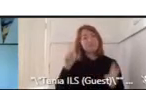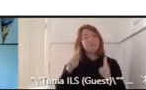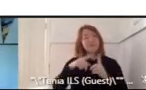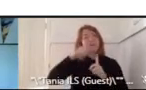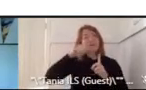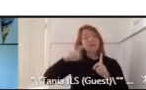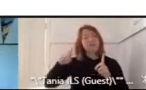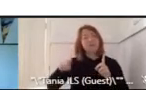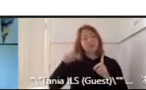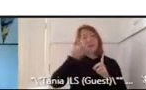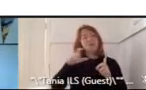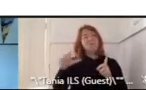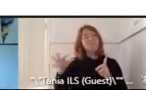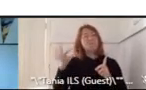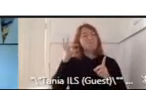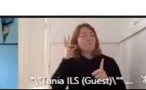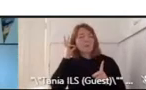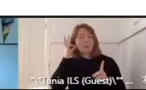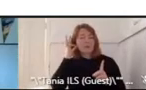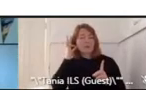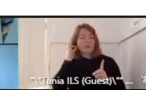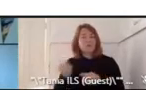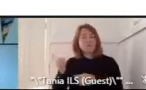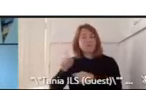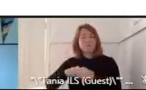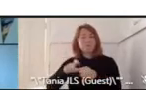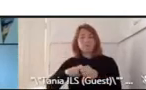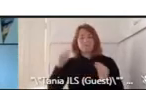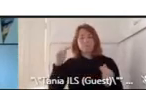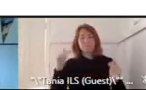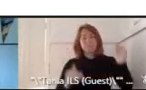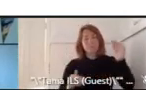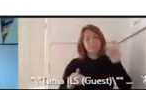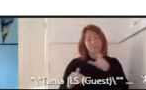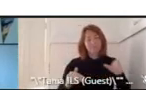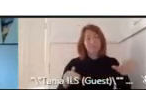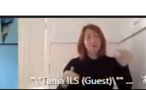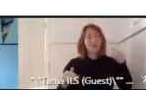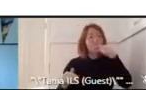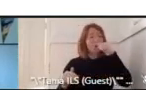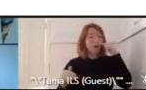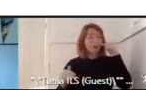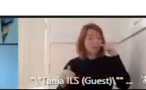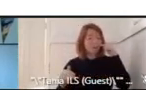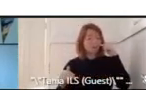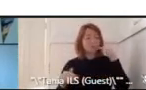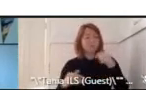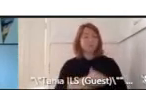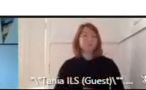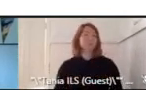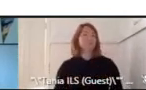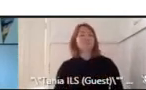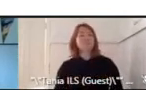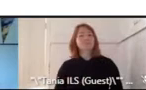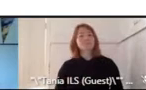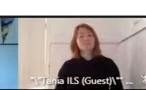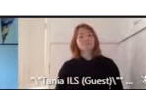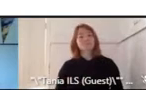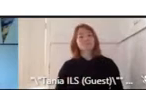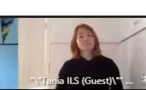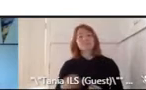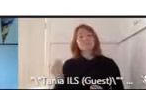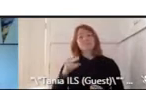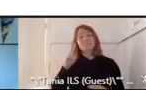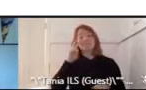ha elaborado el grupo de mujeres en física de la RESEF. Y además hay una